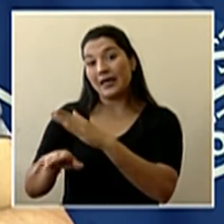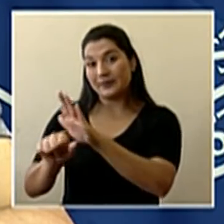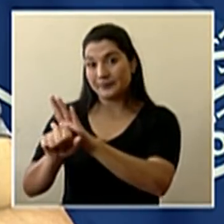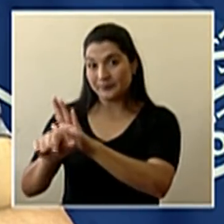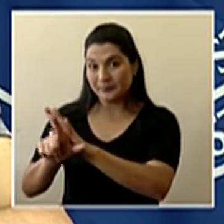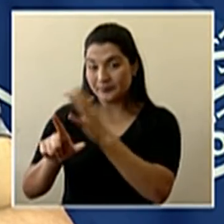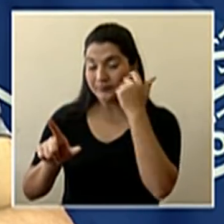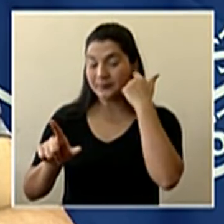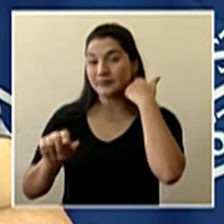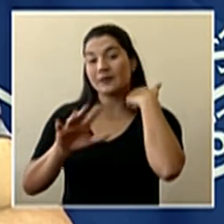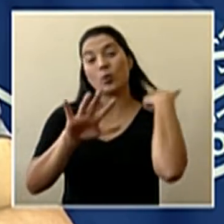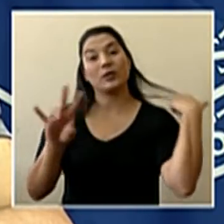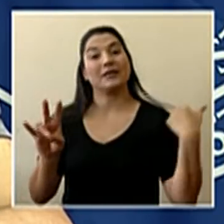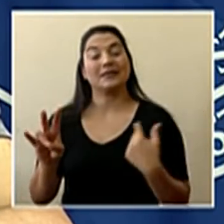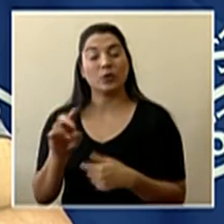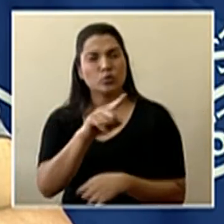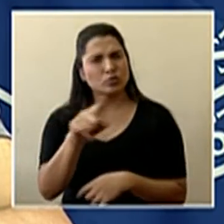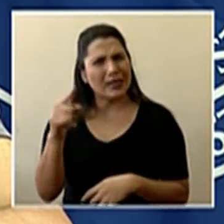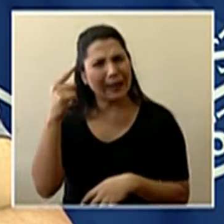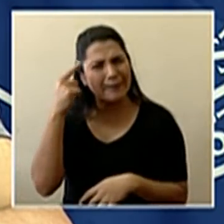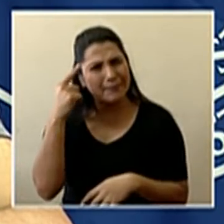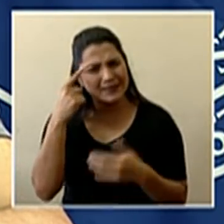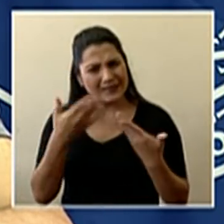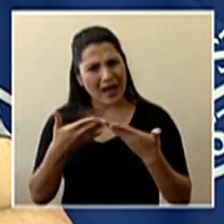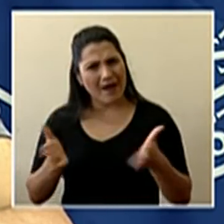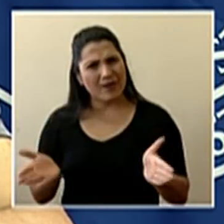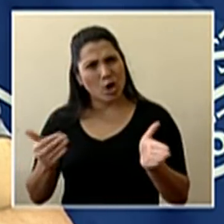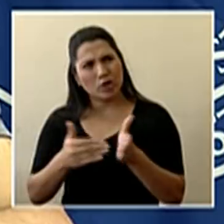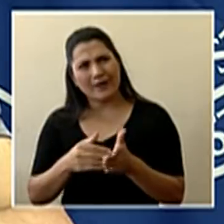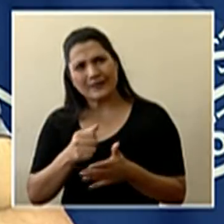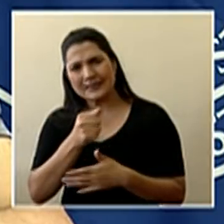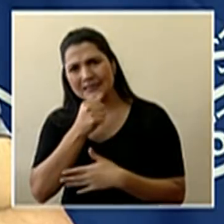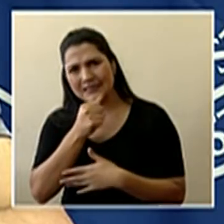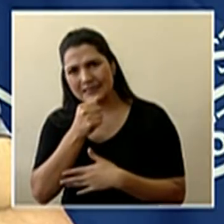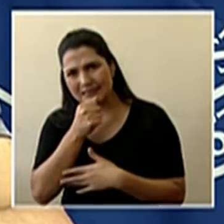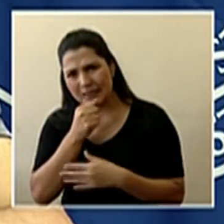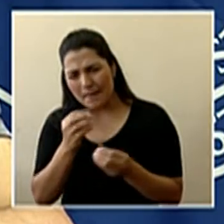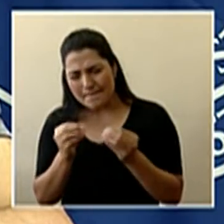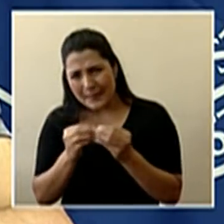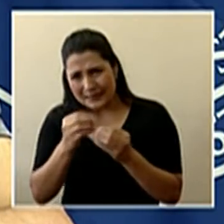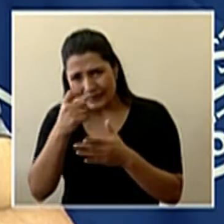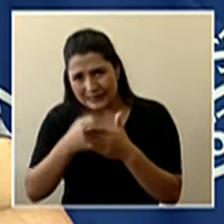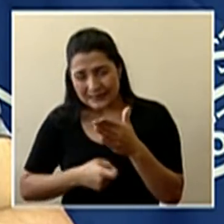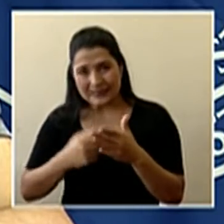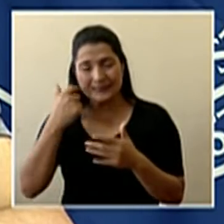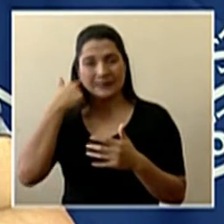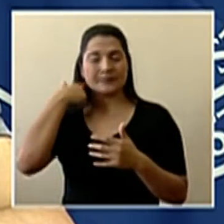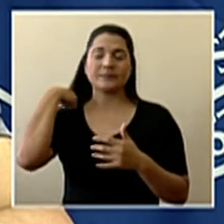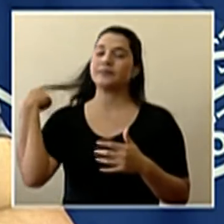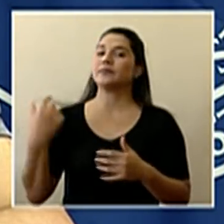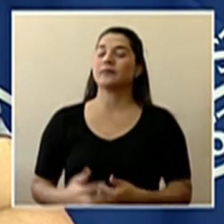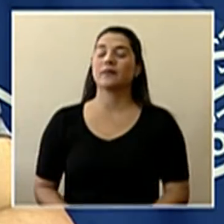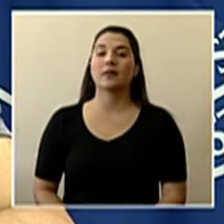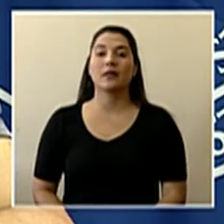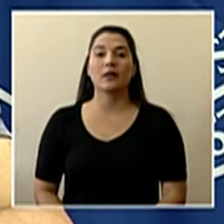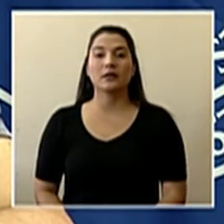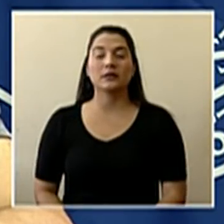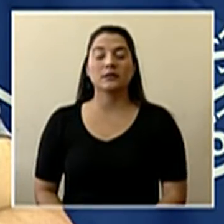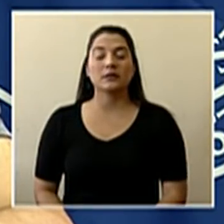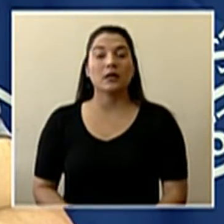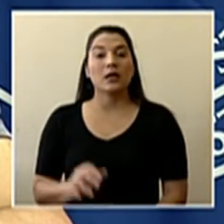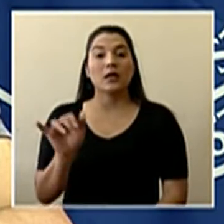son 3 voceros. ¿Han analizado la opción de abrir de nuevo las conferencias de prensa extremando las medidas? En esa misma línea, el